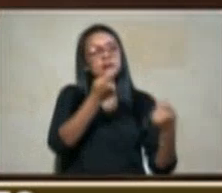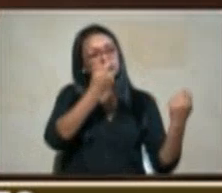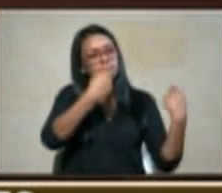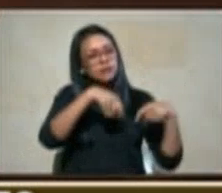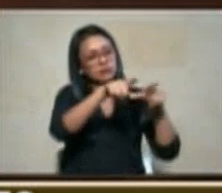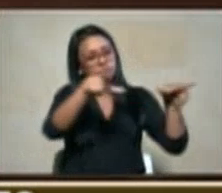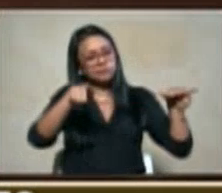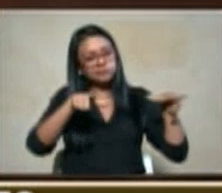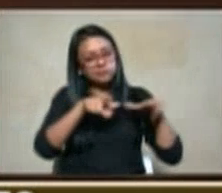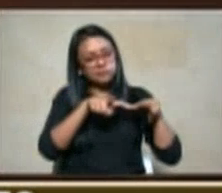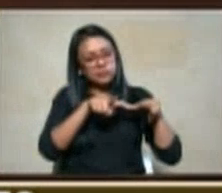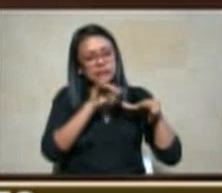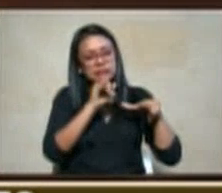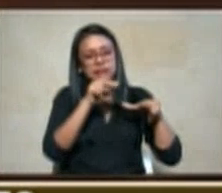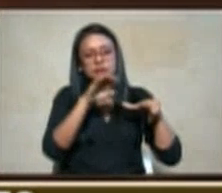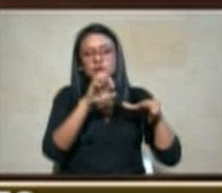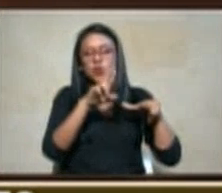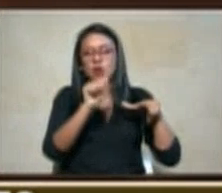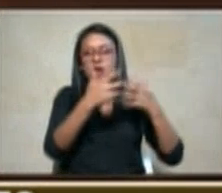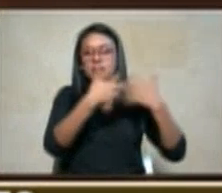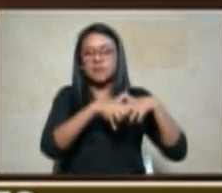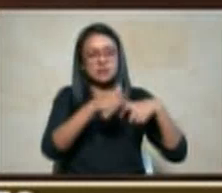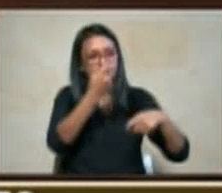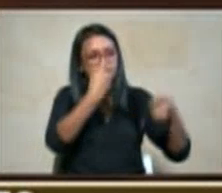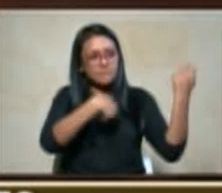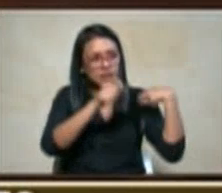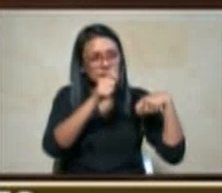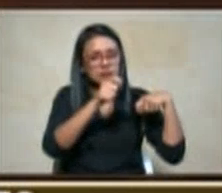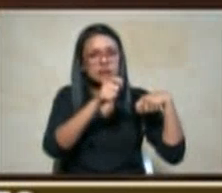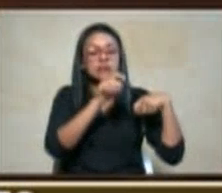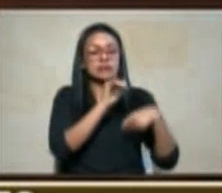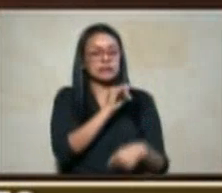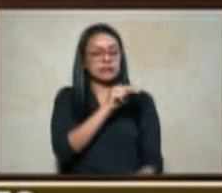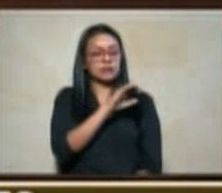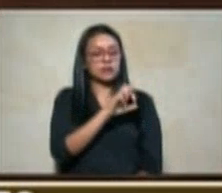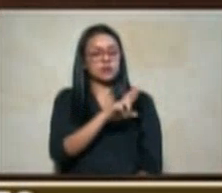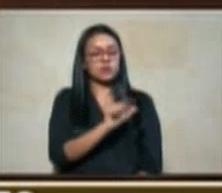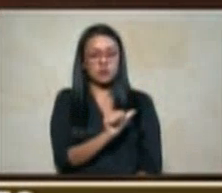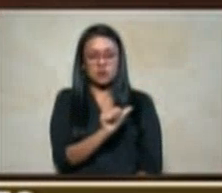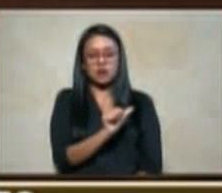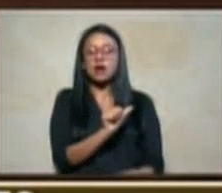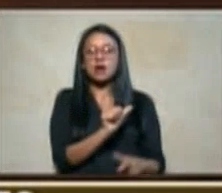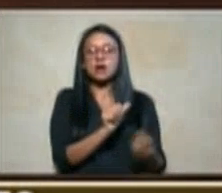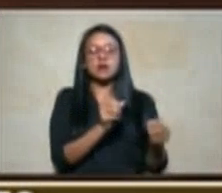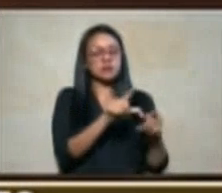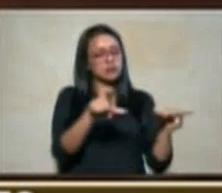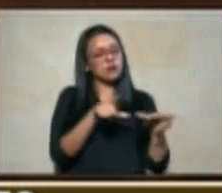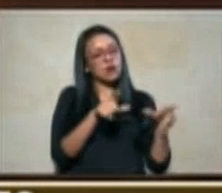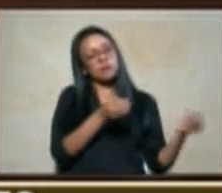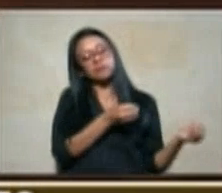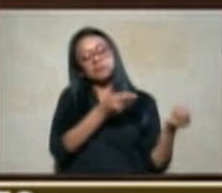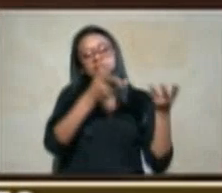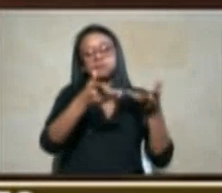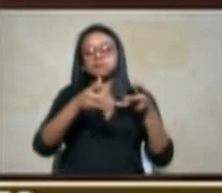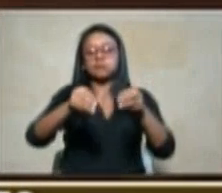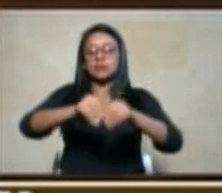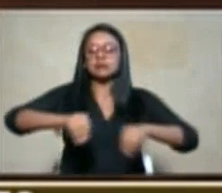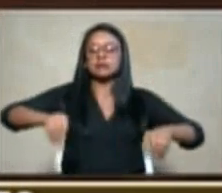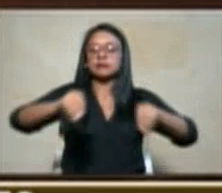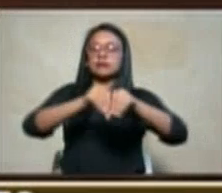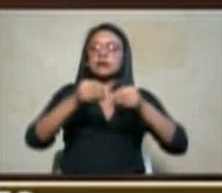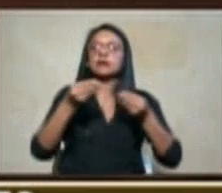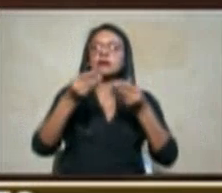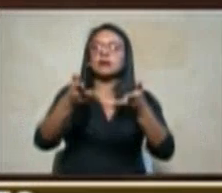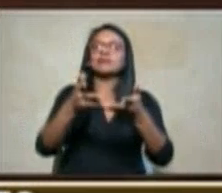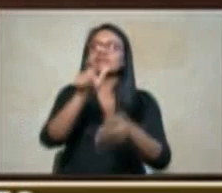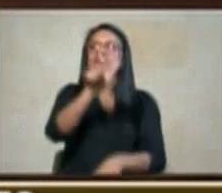Incora le entregó estas tierras a los ocupantes que hoy están reclamando, después de que se